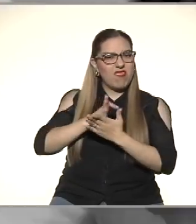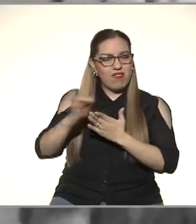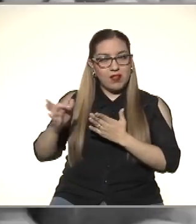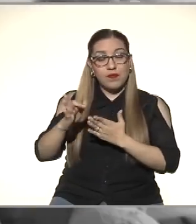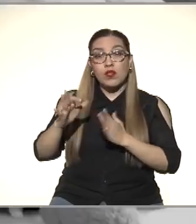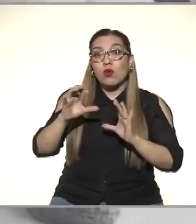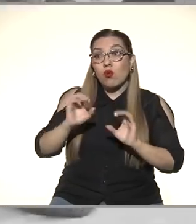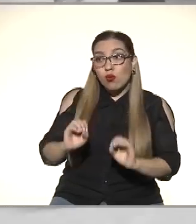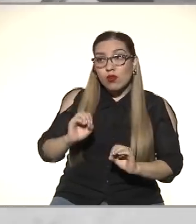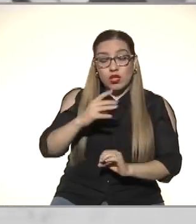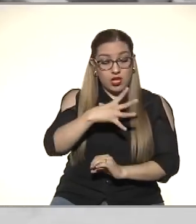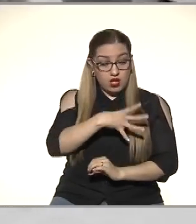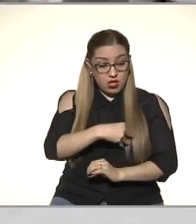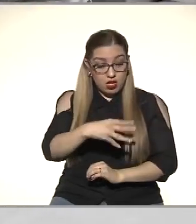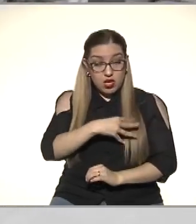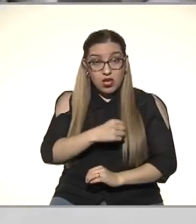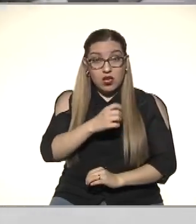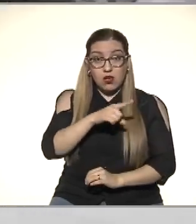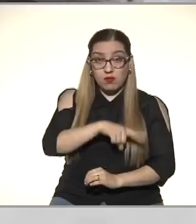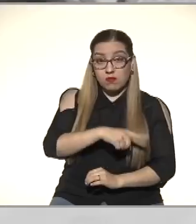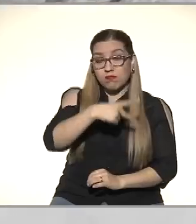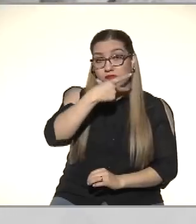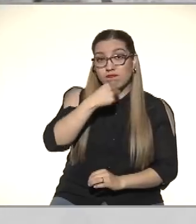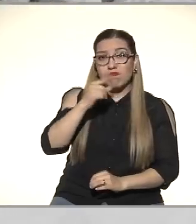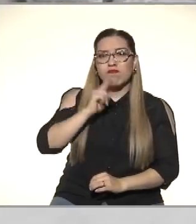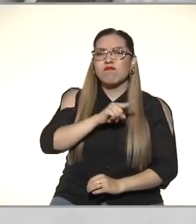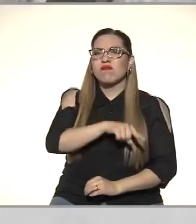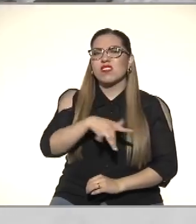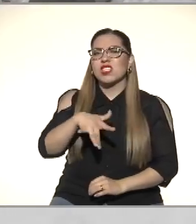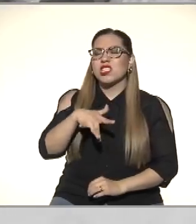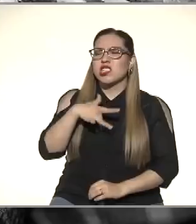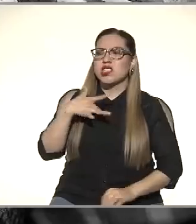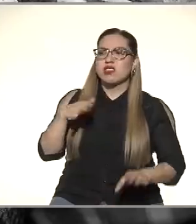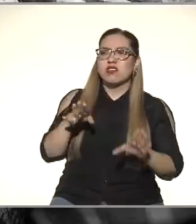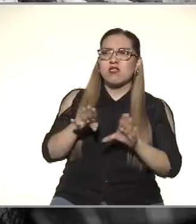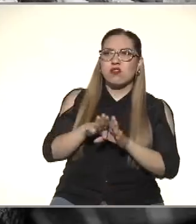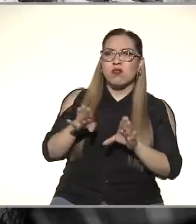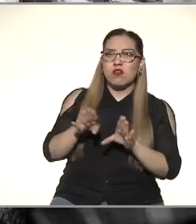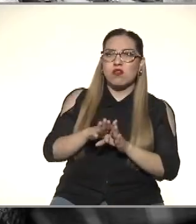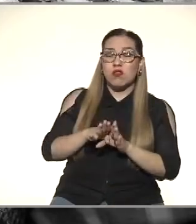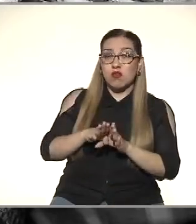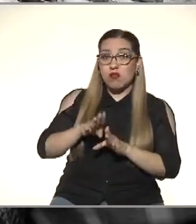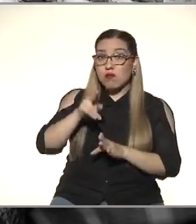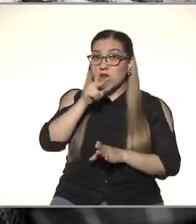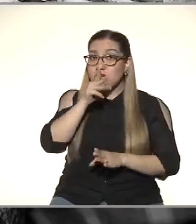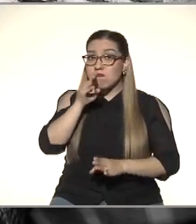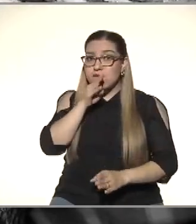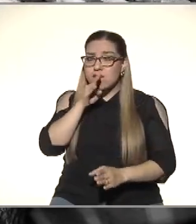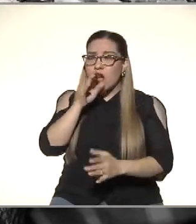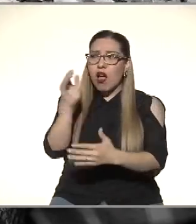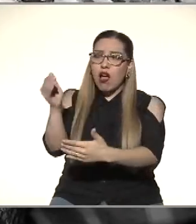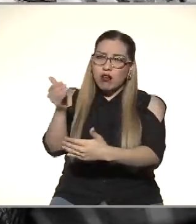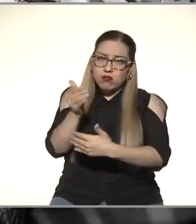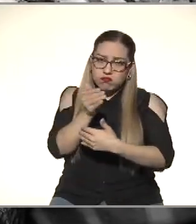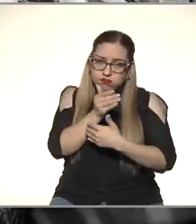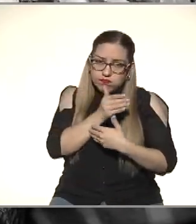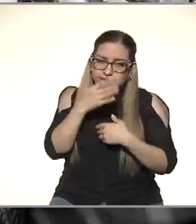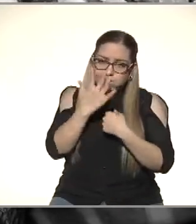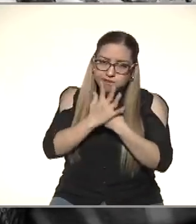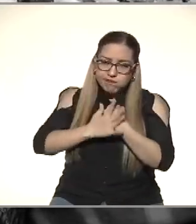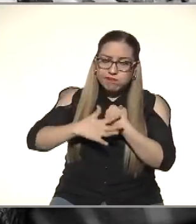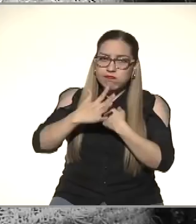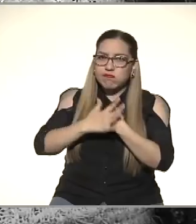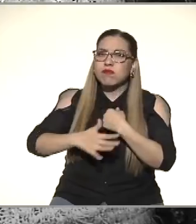hijo o la hija se convierten en los jueces y en los confidentes del padre engañado y se enteran hasta de los